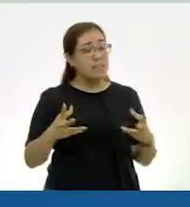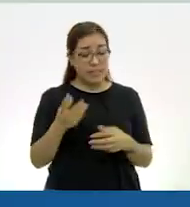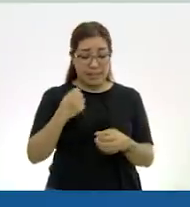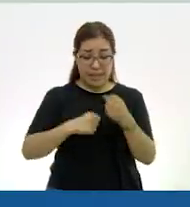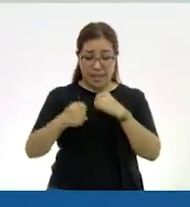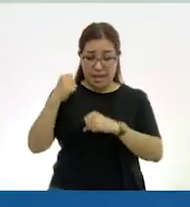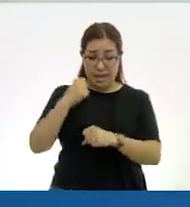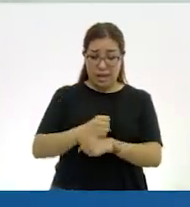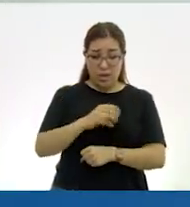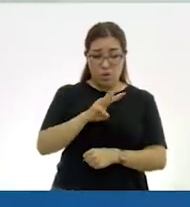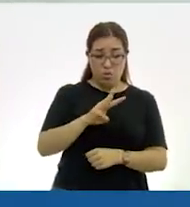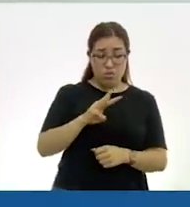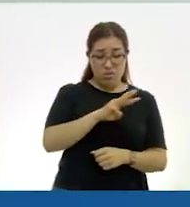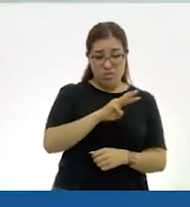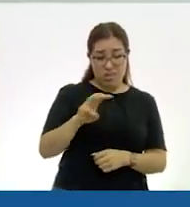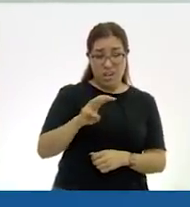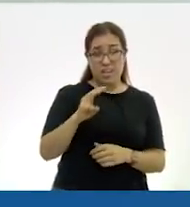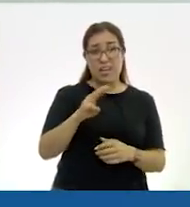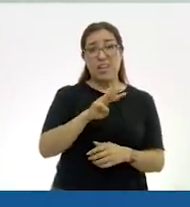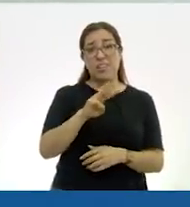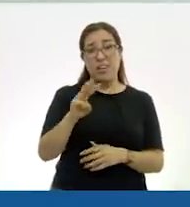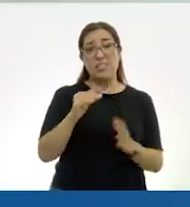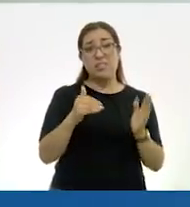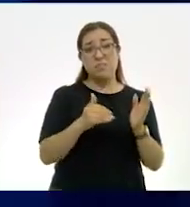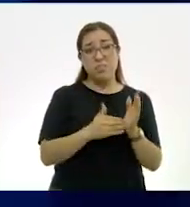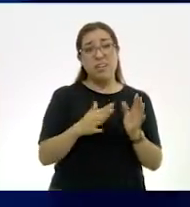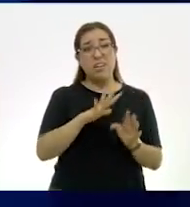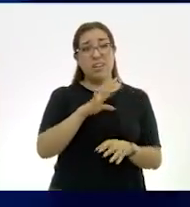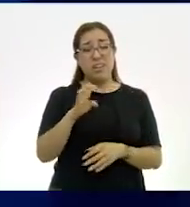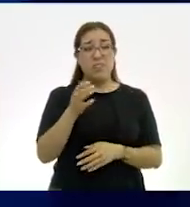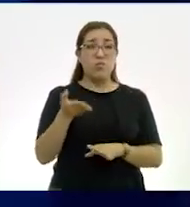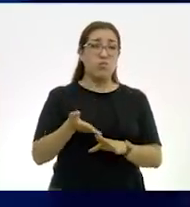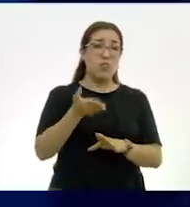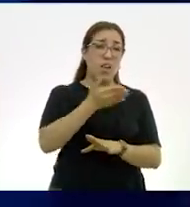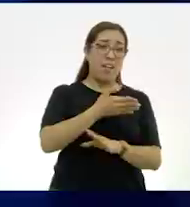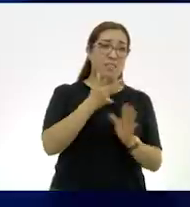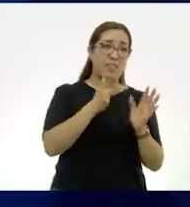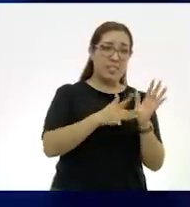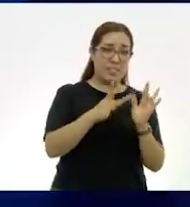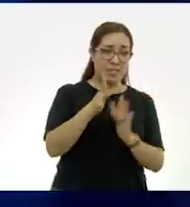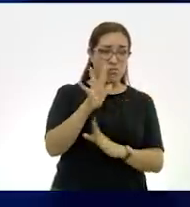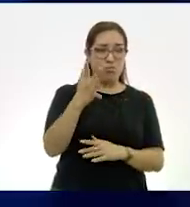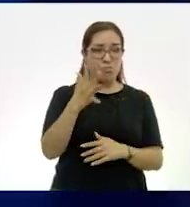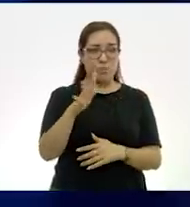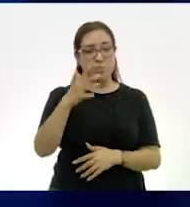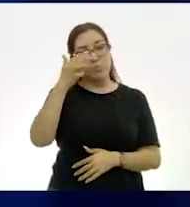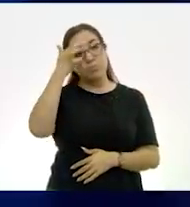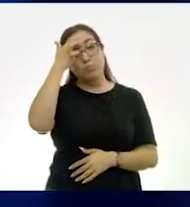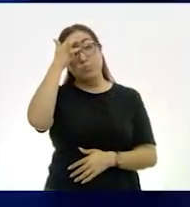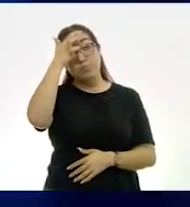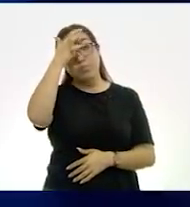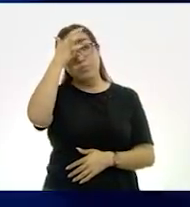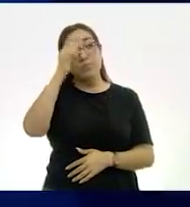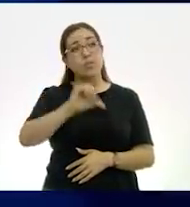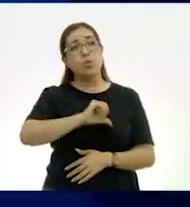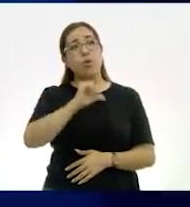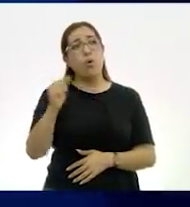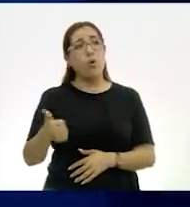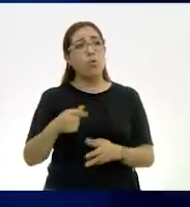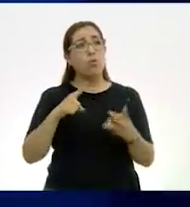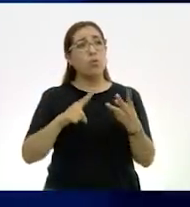3500 a 3200 antes de Cristo. Ese es el segundo sistema de escritura. ¿Y el tercer sistema de